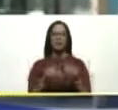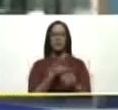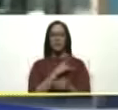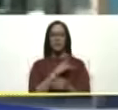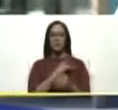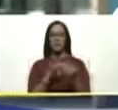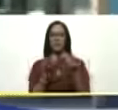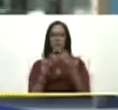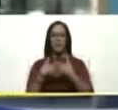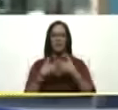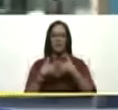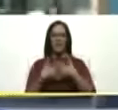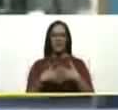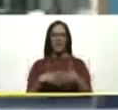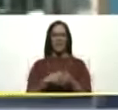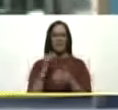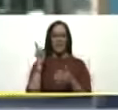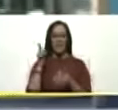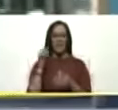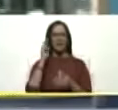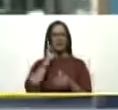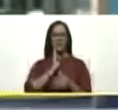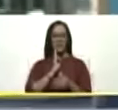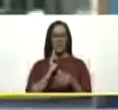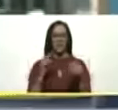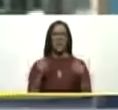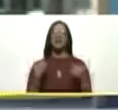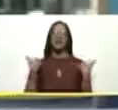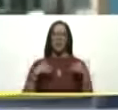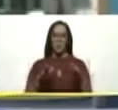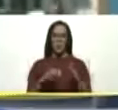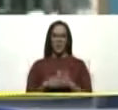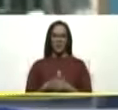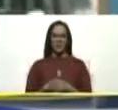Leoni en San Félix, Naguará.